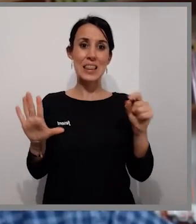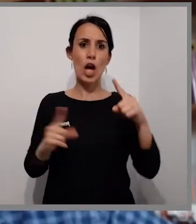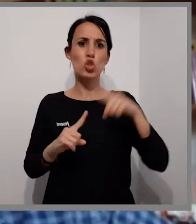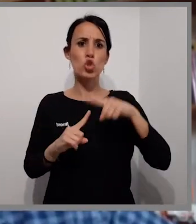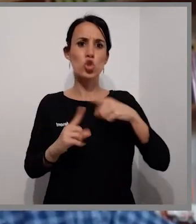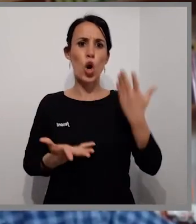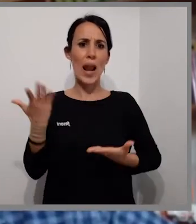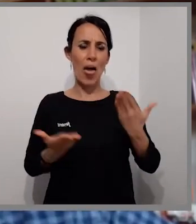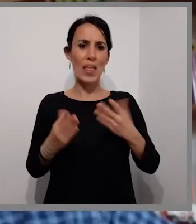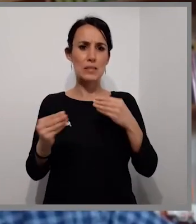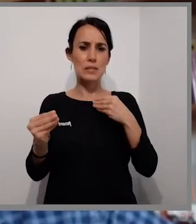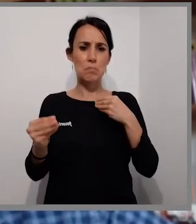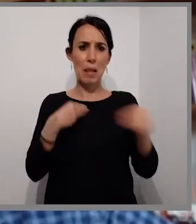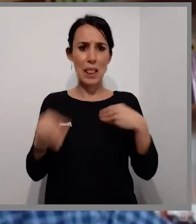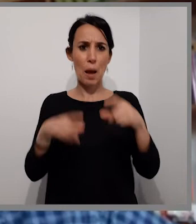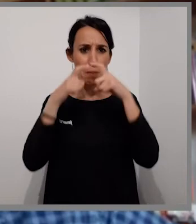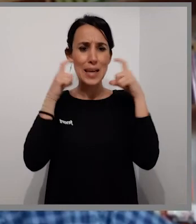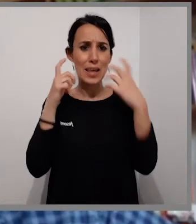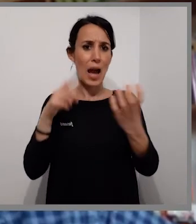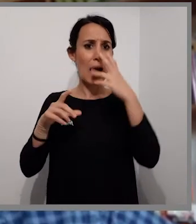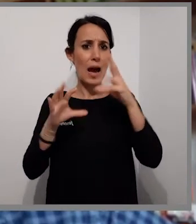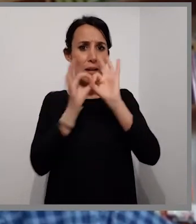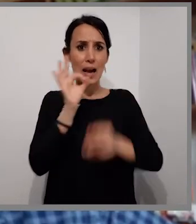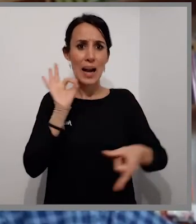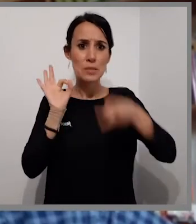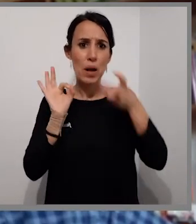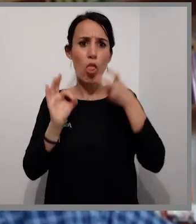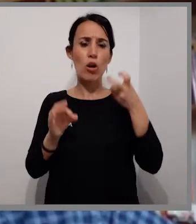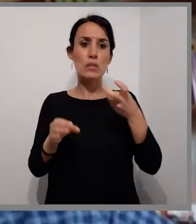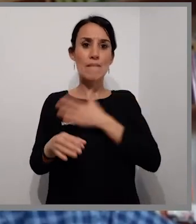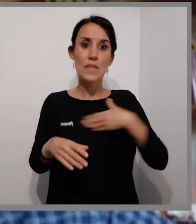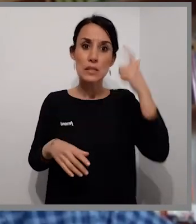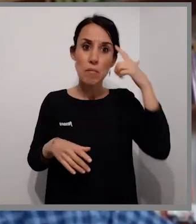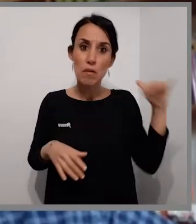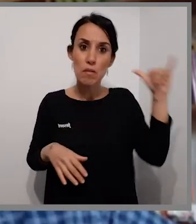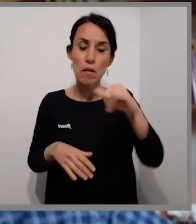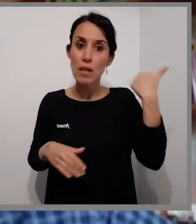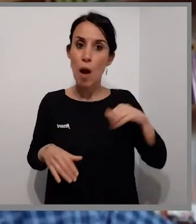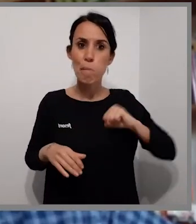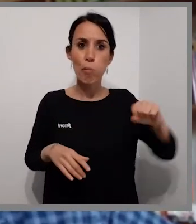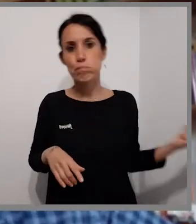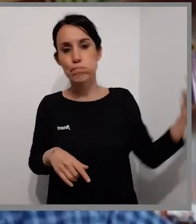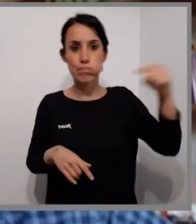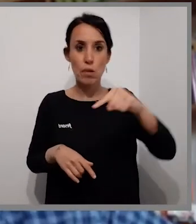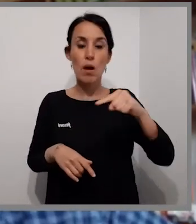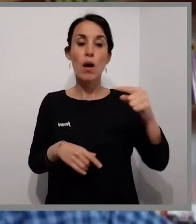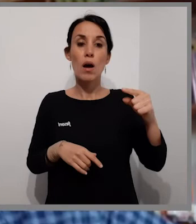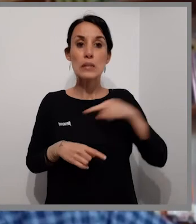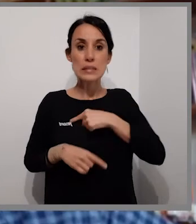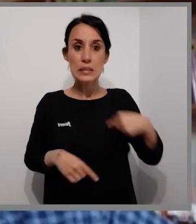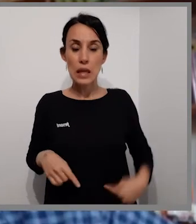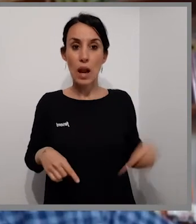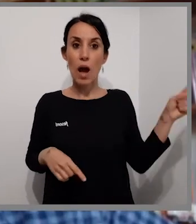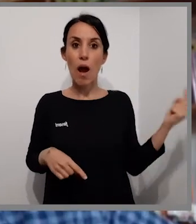60 toneladas de material, tanto mascarillas como respiradores. Quería saber si puede confirmar que el avión ha salido ya de China, si